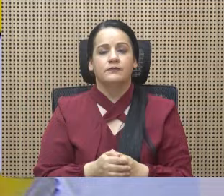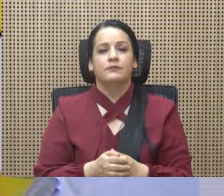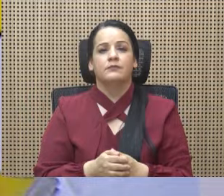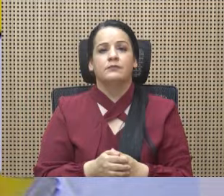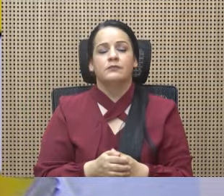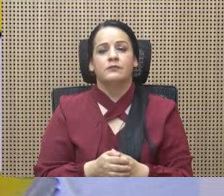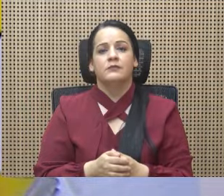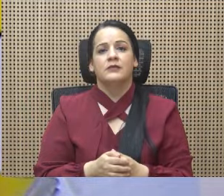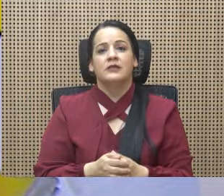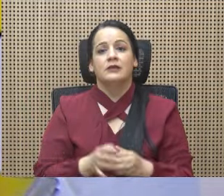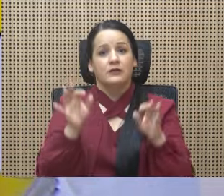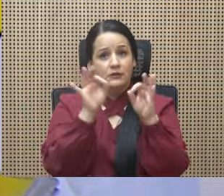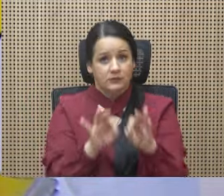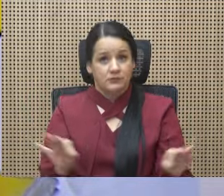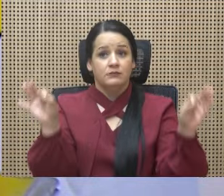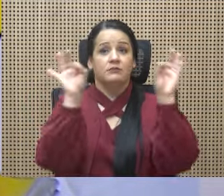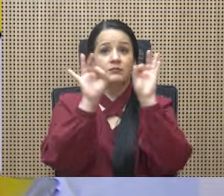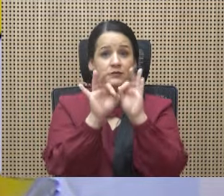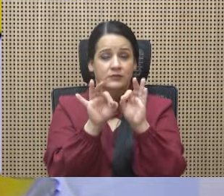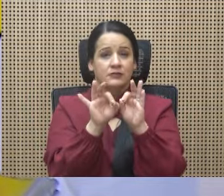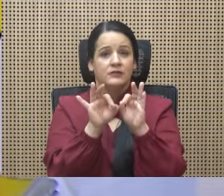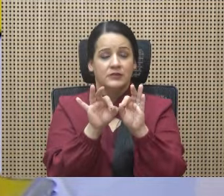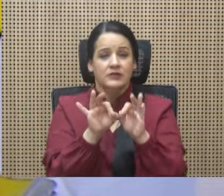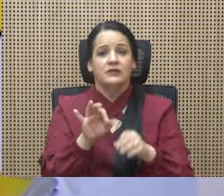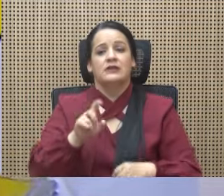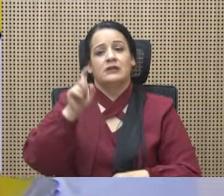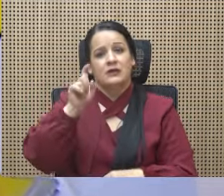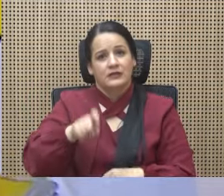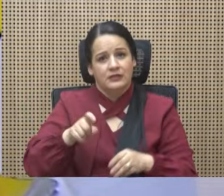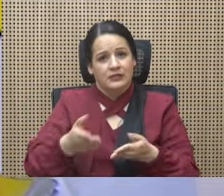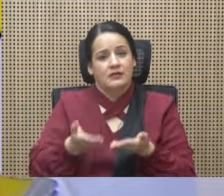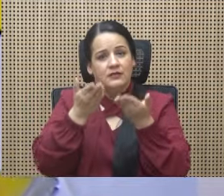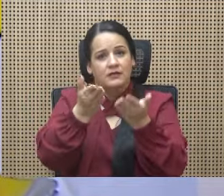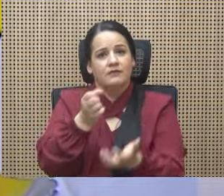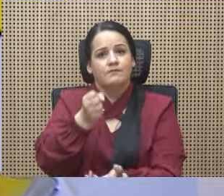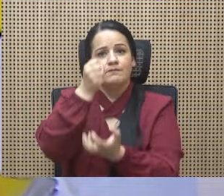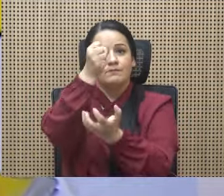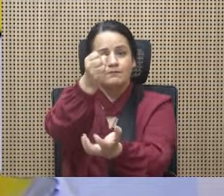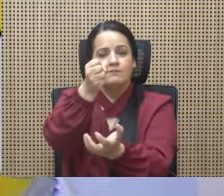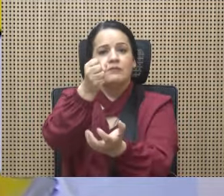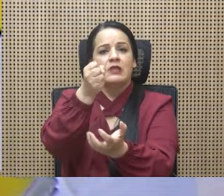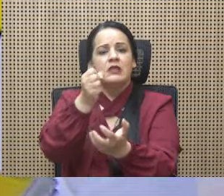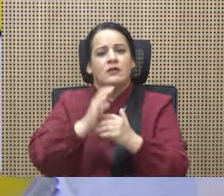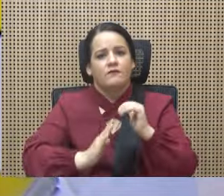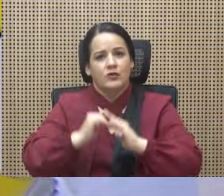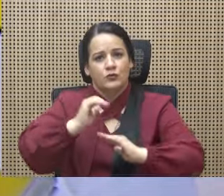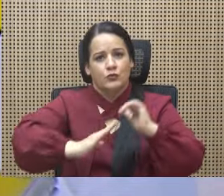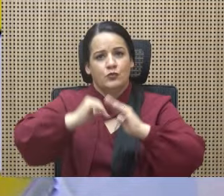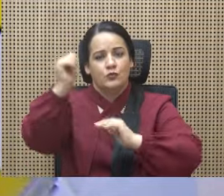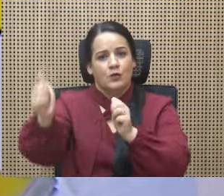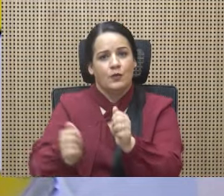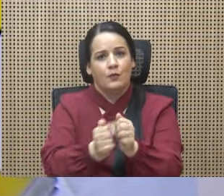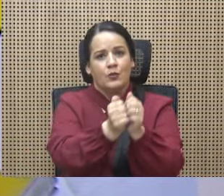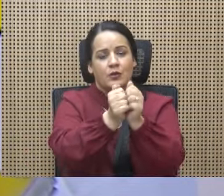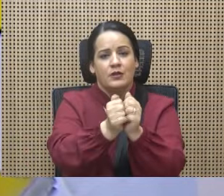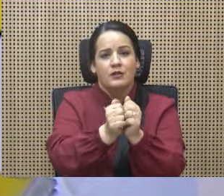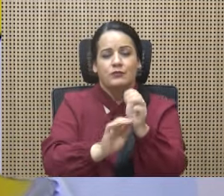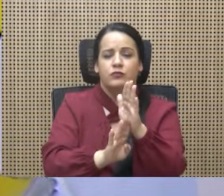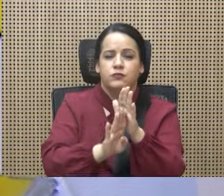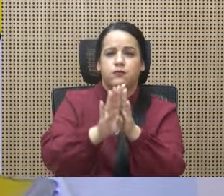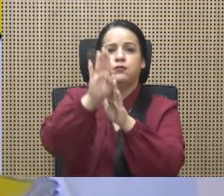es crucial que se dé una mayor inversión en infraestructura para acompañar el crecimiento de esta